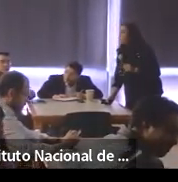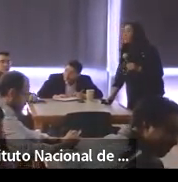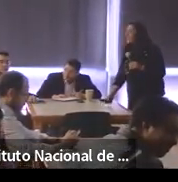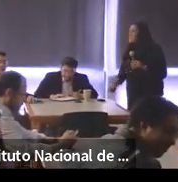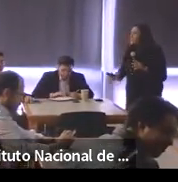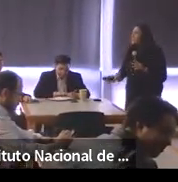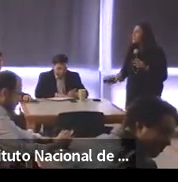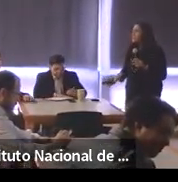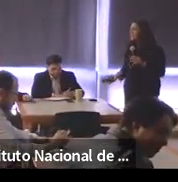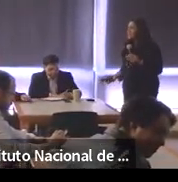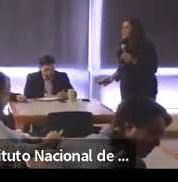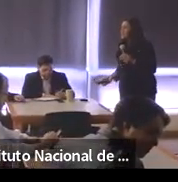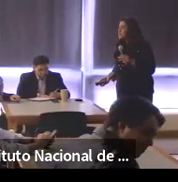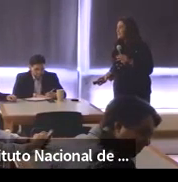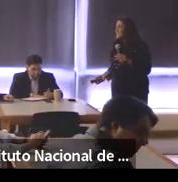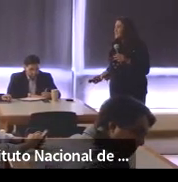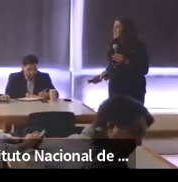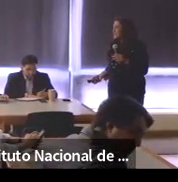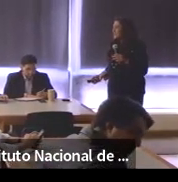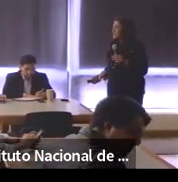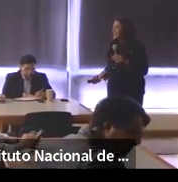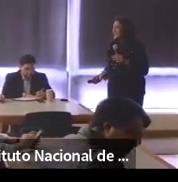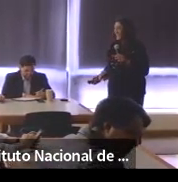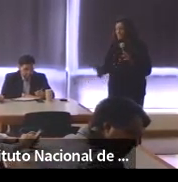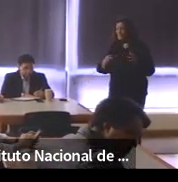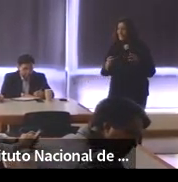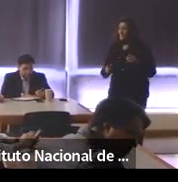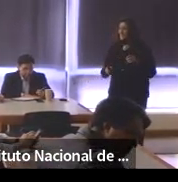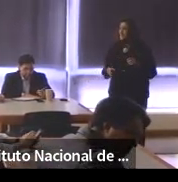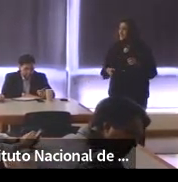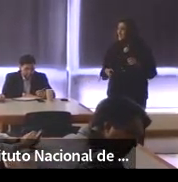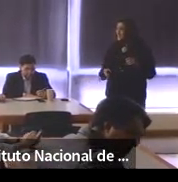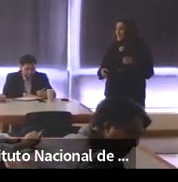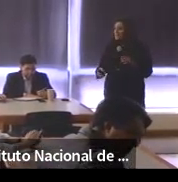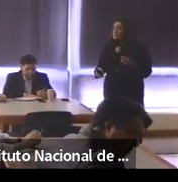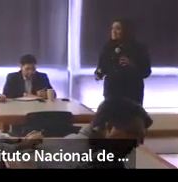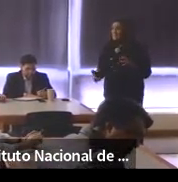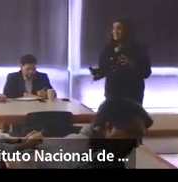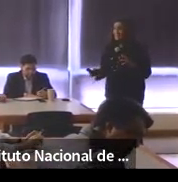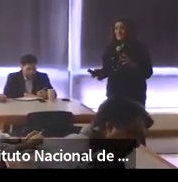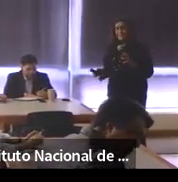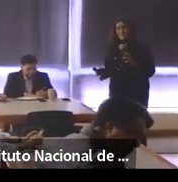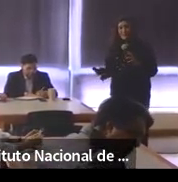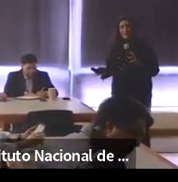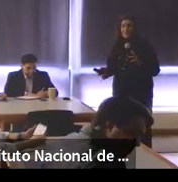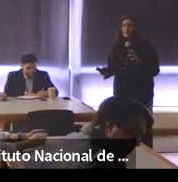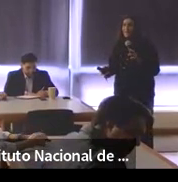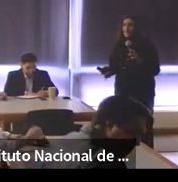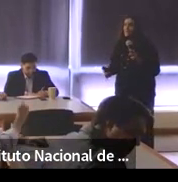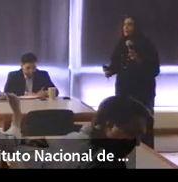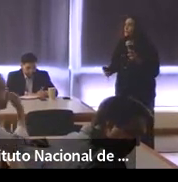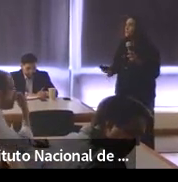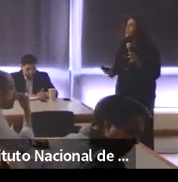claro y cuáles son los efectos que tuvo esa resolución que más adelante vamos a ver Lamentablemente